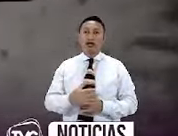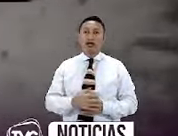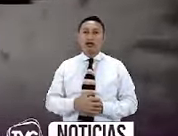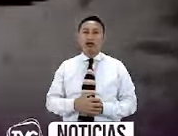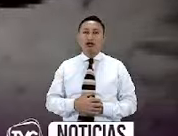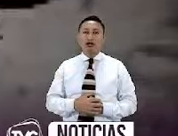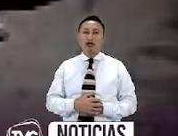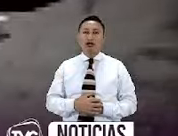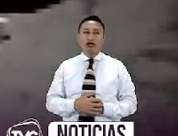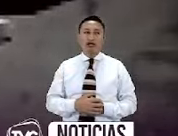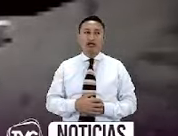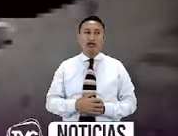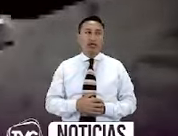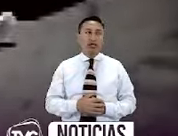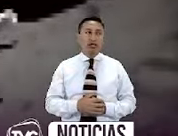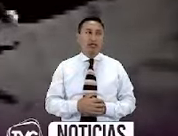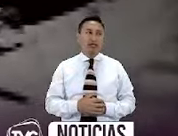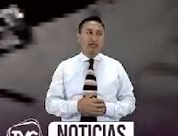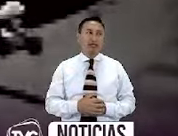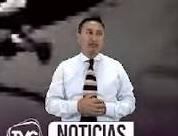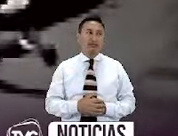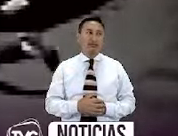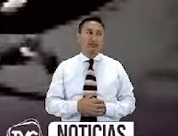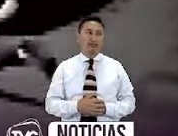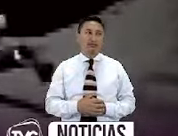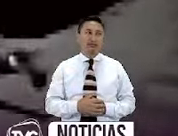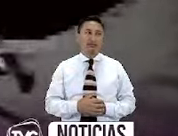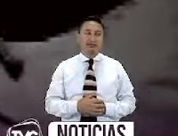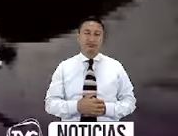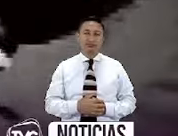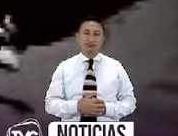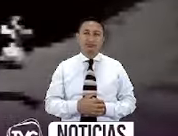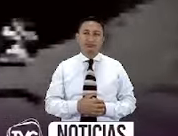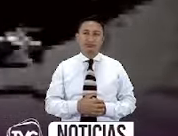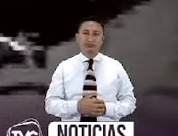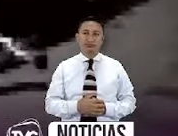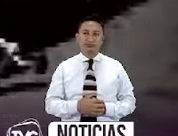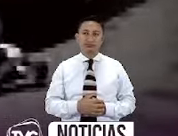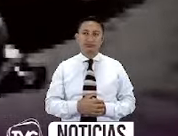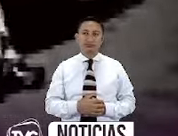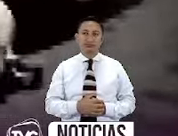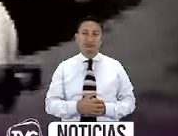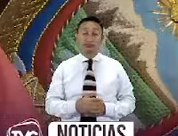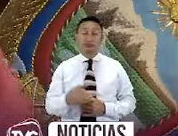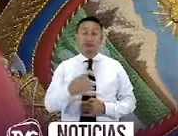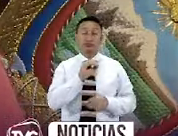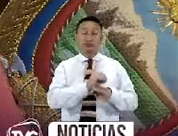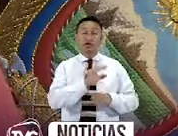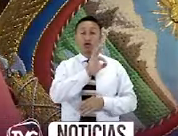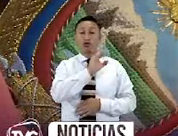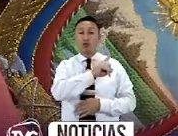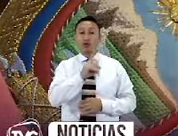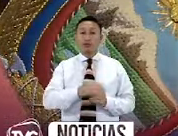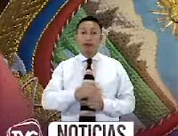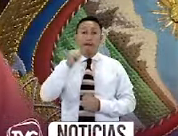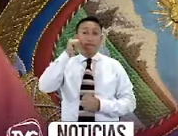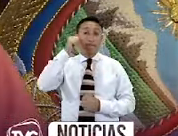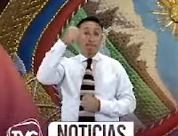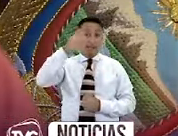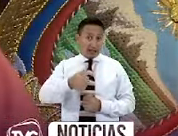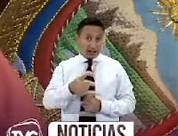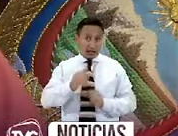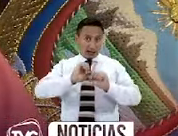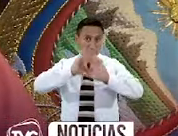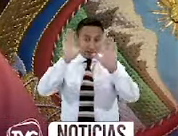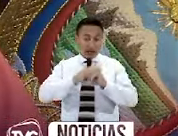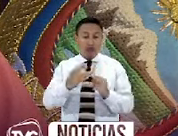puesto que hasta el momento no existe denuncia alguna ni reporte al EQ911 sobre la emergencia. El día de mañana mantendremos una reunión en la